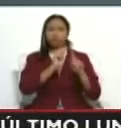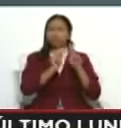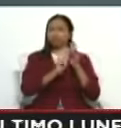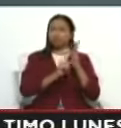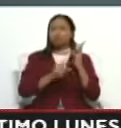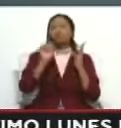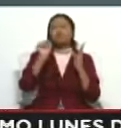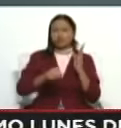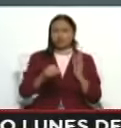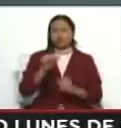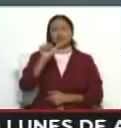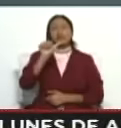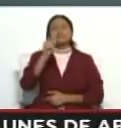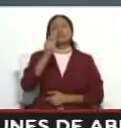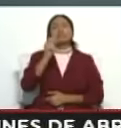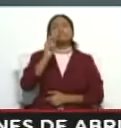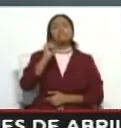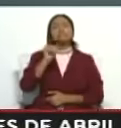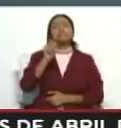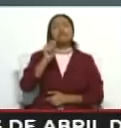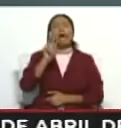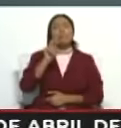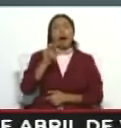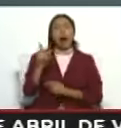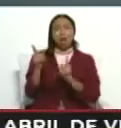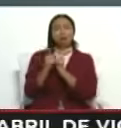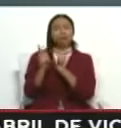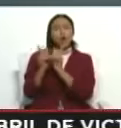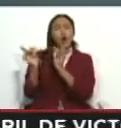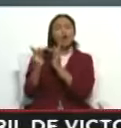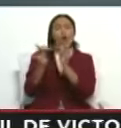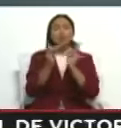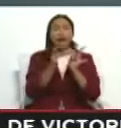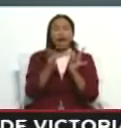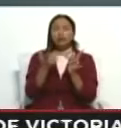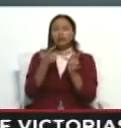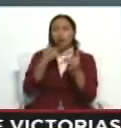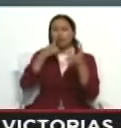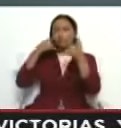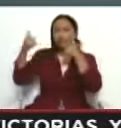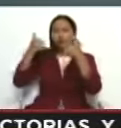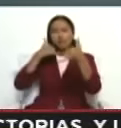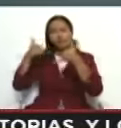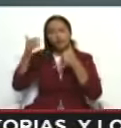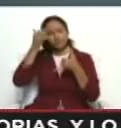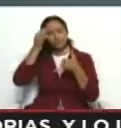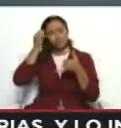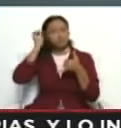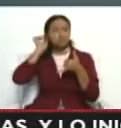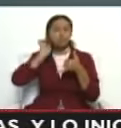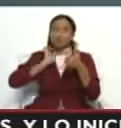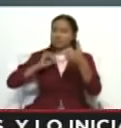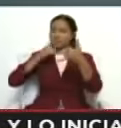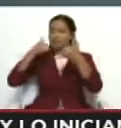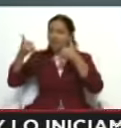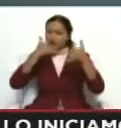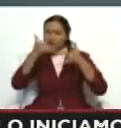Samar López por conversaciones telefónicas, por enlaces directos